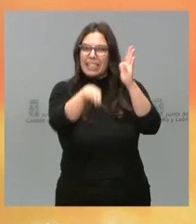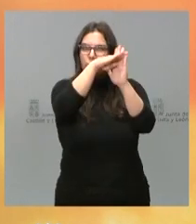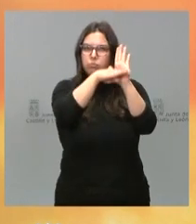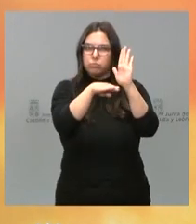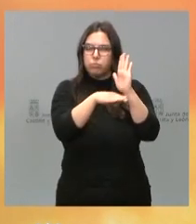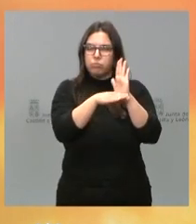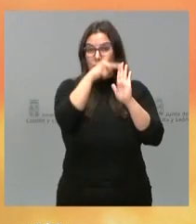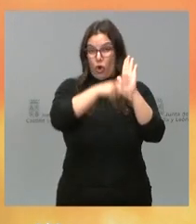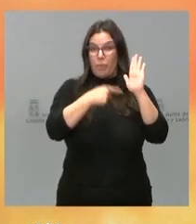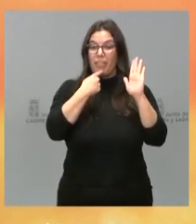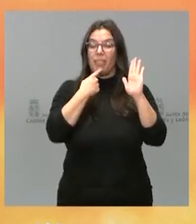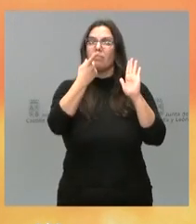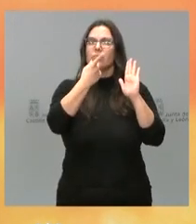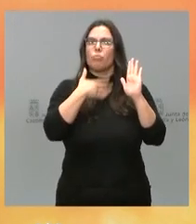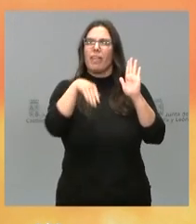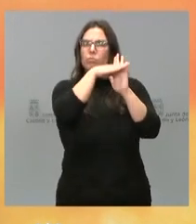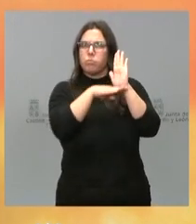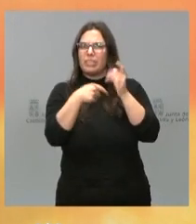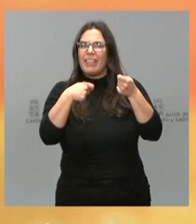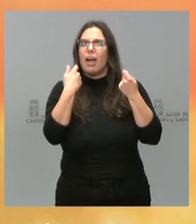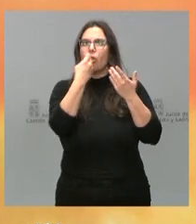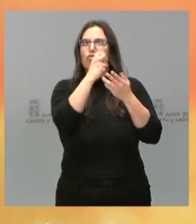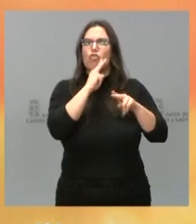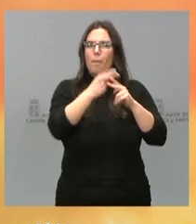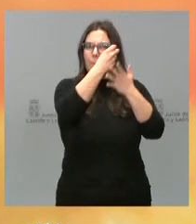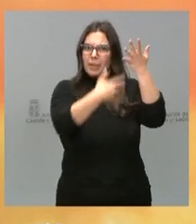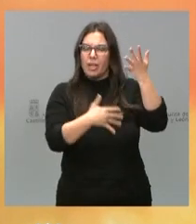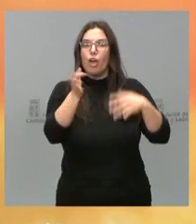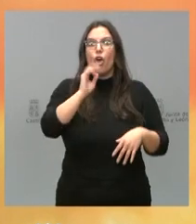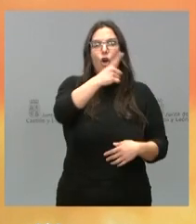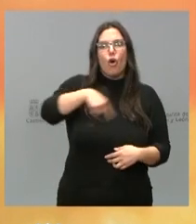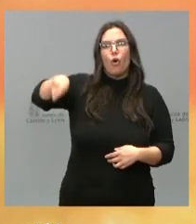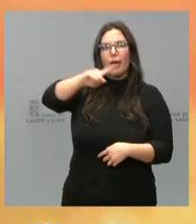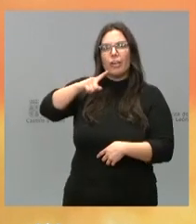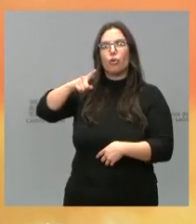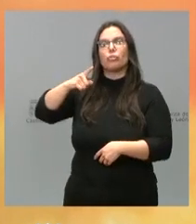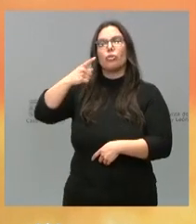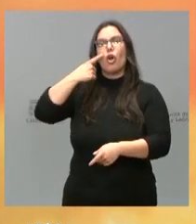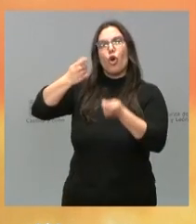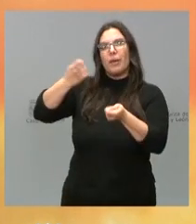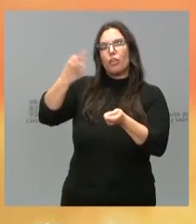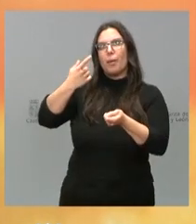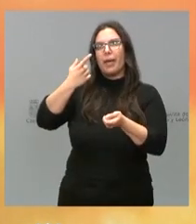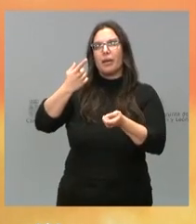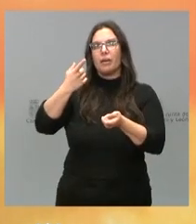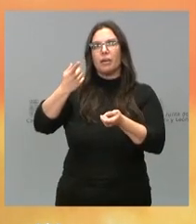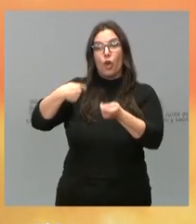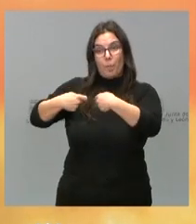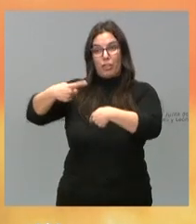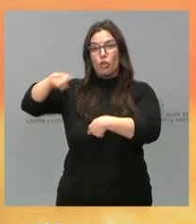esas instrucciones de uso o los sectores o los propios comercios van a tener que hacer una labor de control de ese gasto